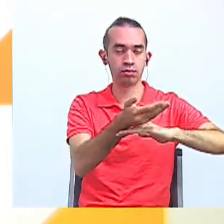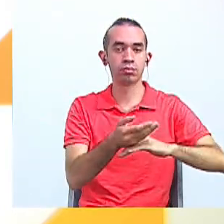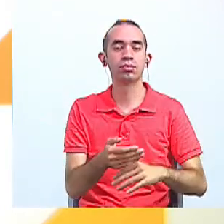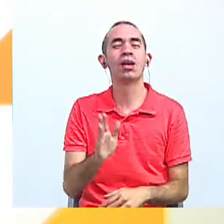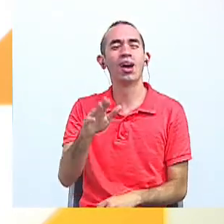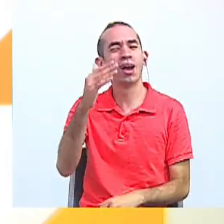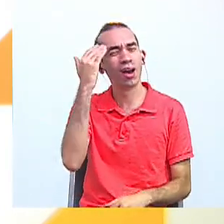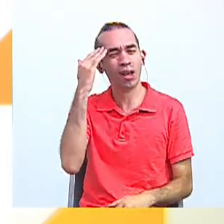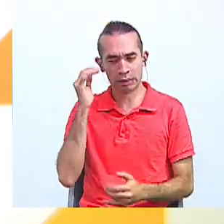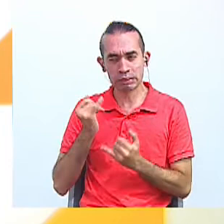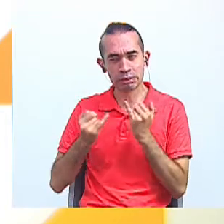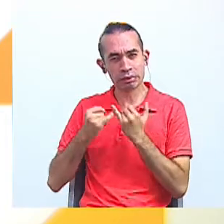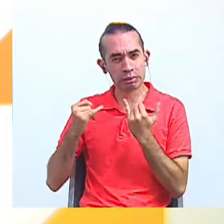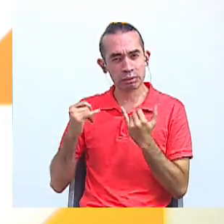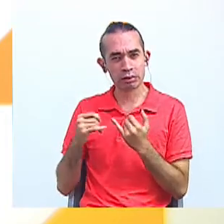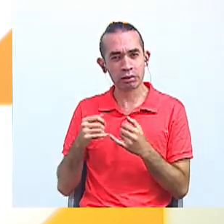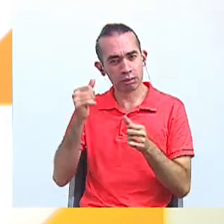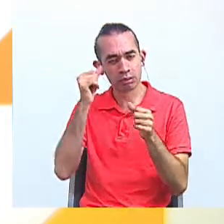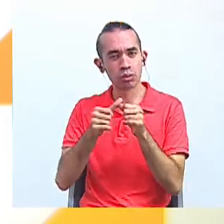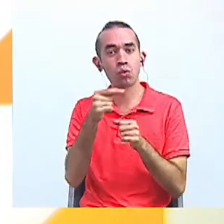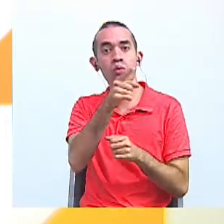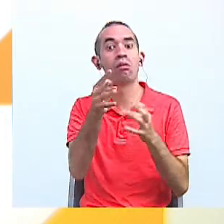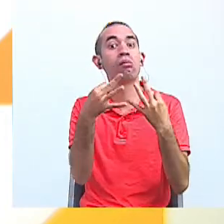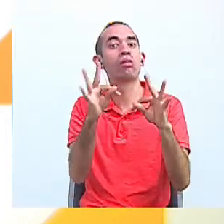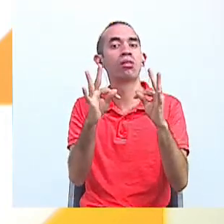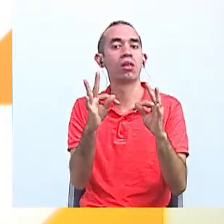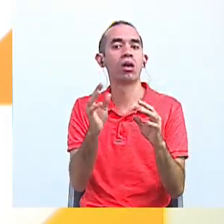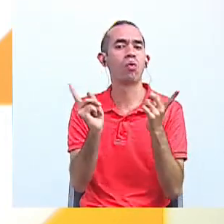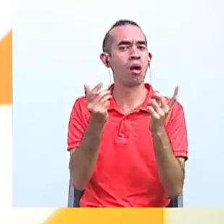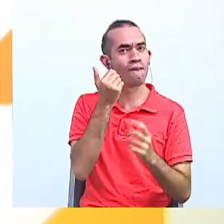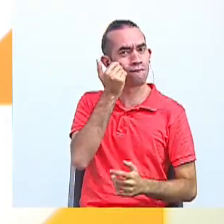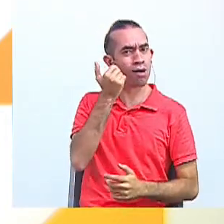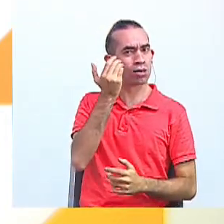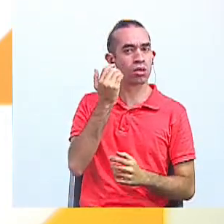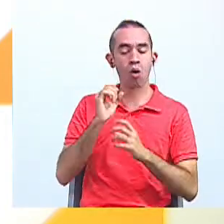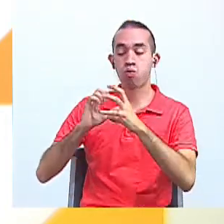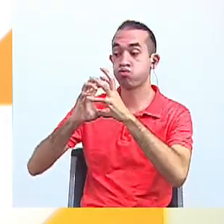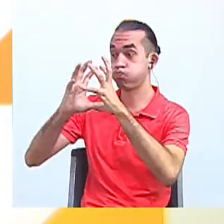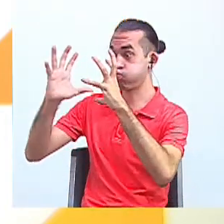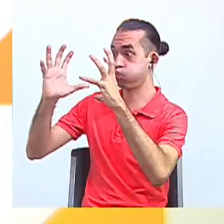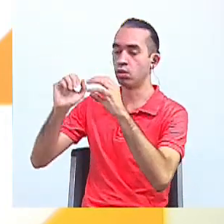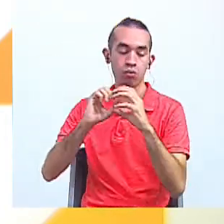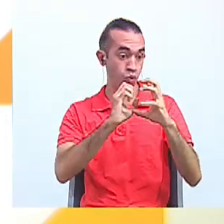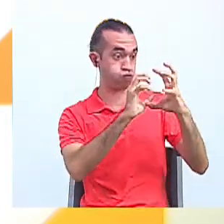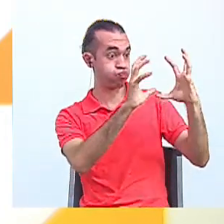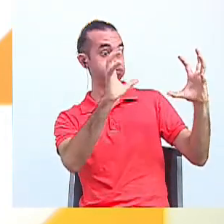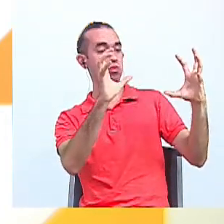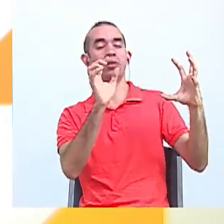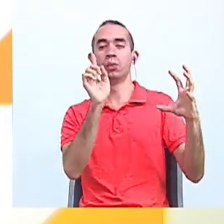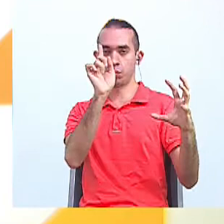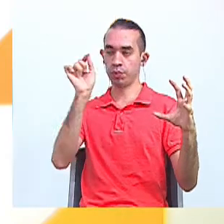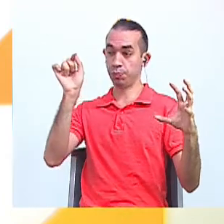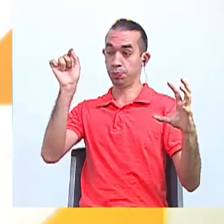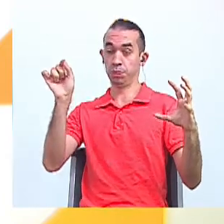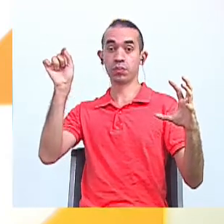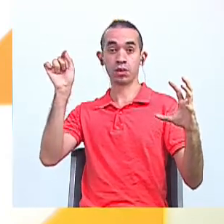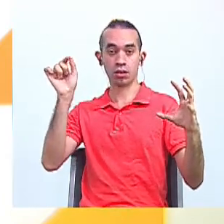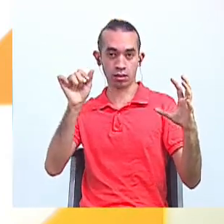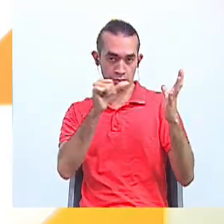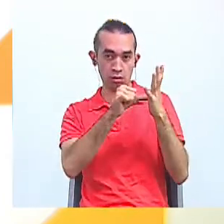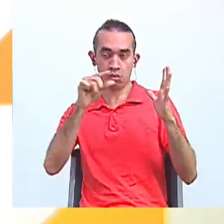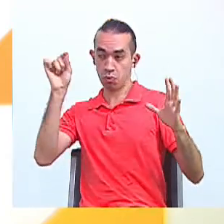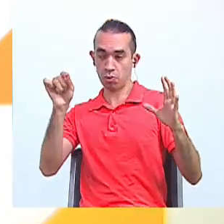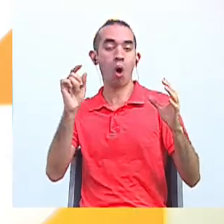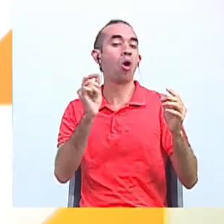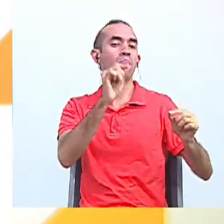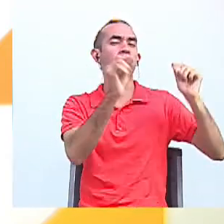que tenían que intentar ver si era más fácil estallar un globo con una tachuela o con muchas tachuelas